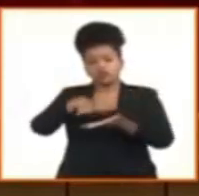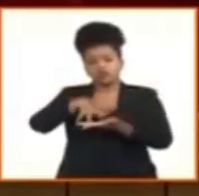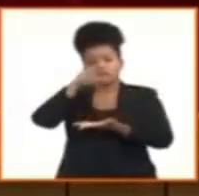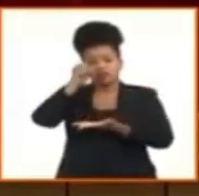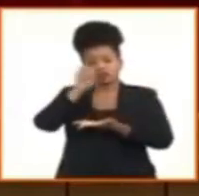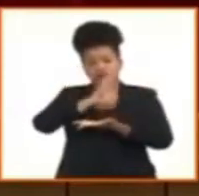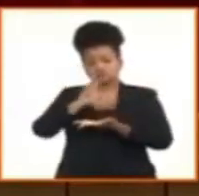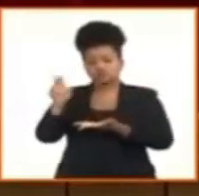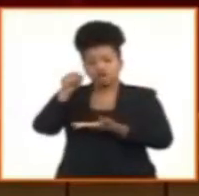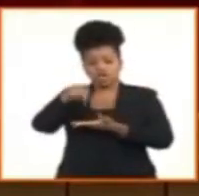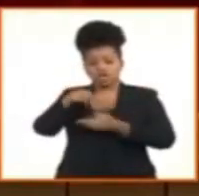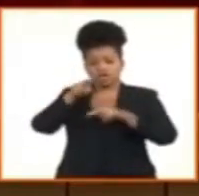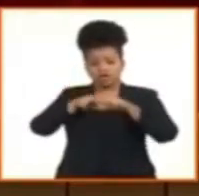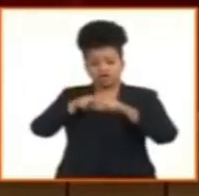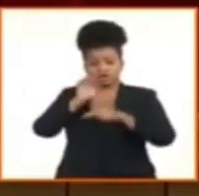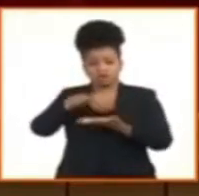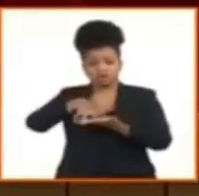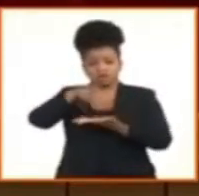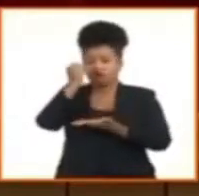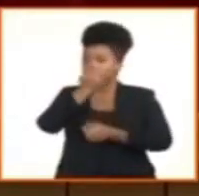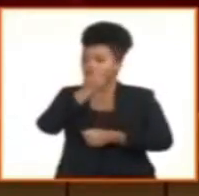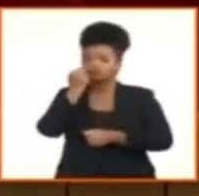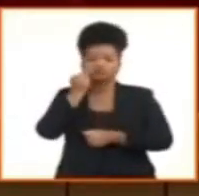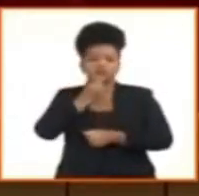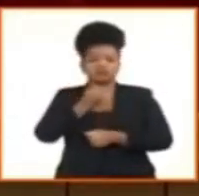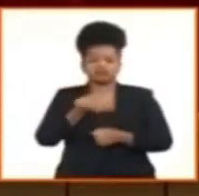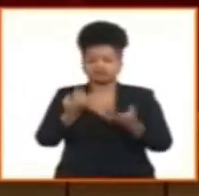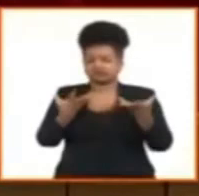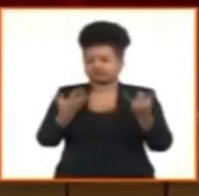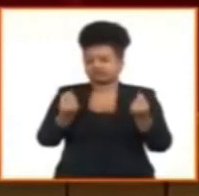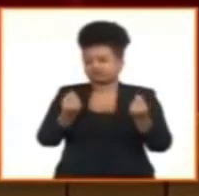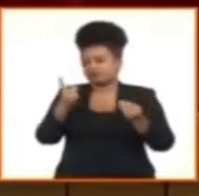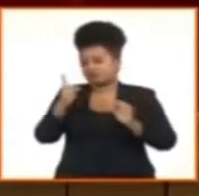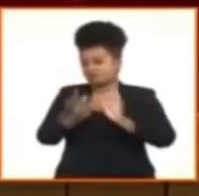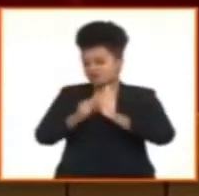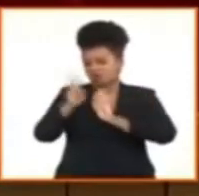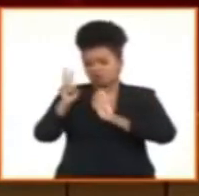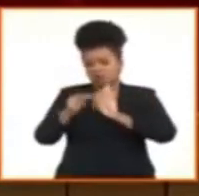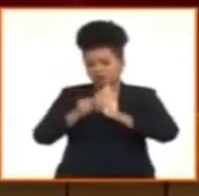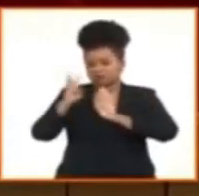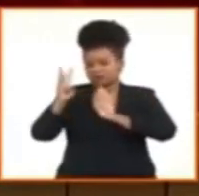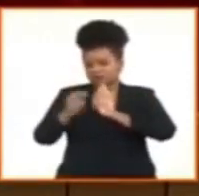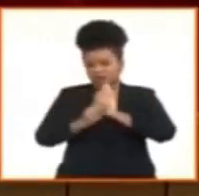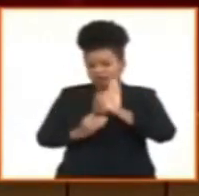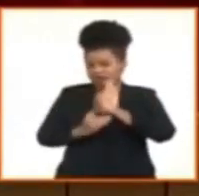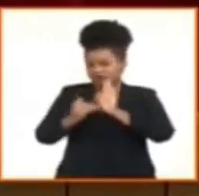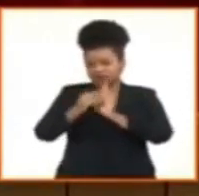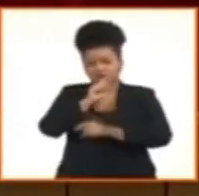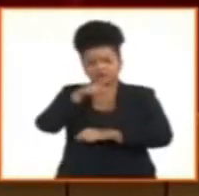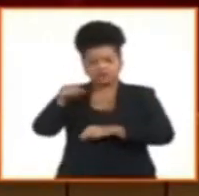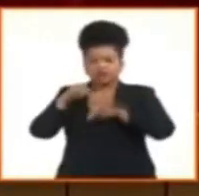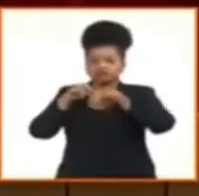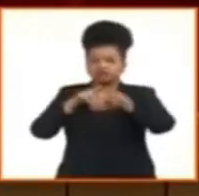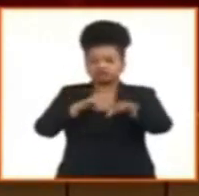Revolución, José Martí, decenas, cientos de miles de personas, millones desfilaron con un